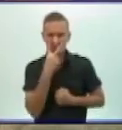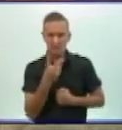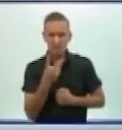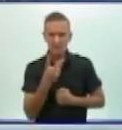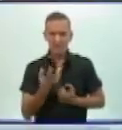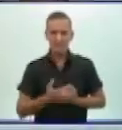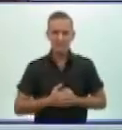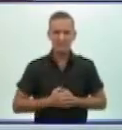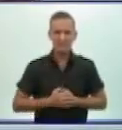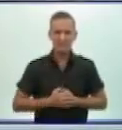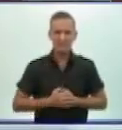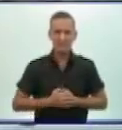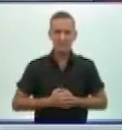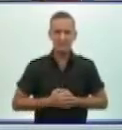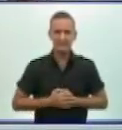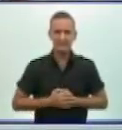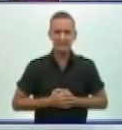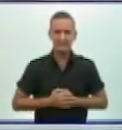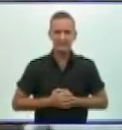Ok.